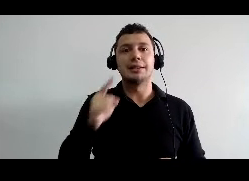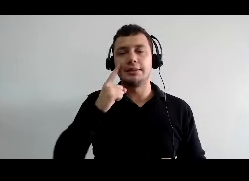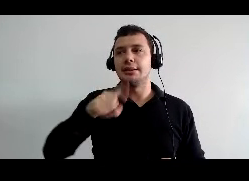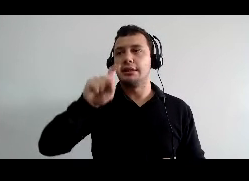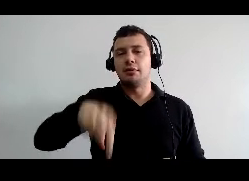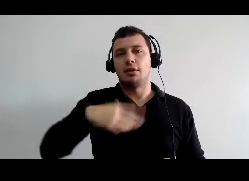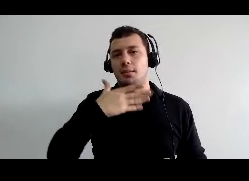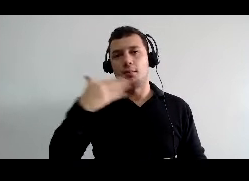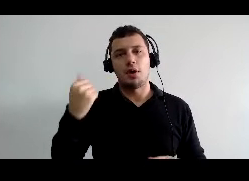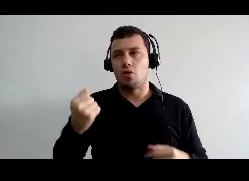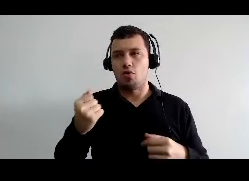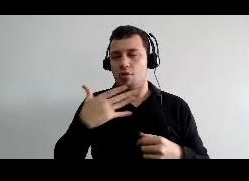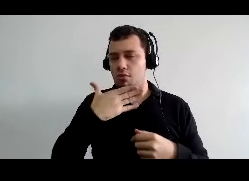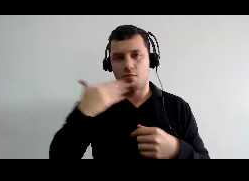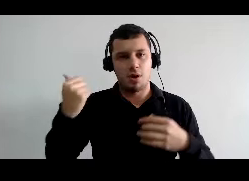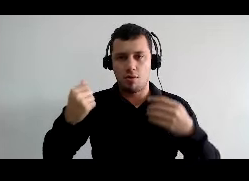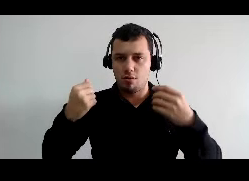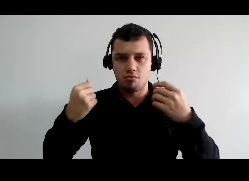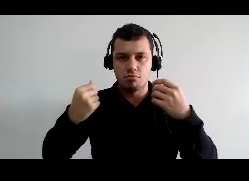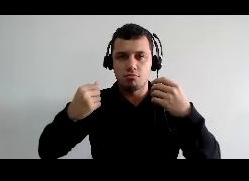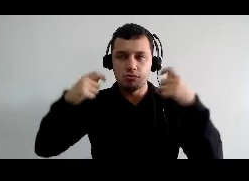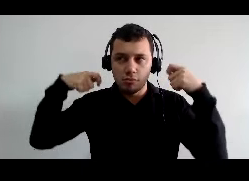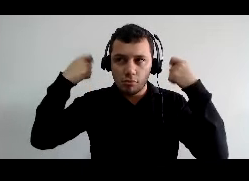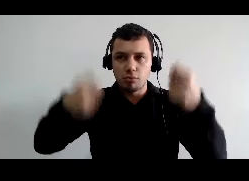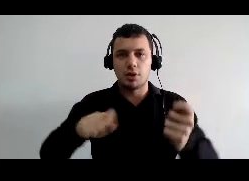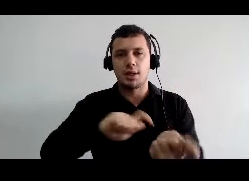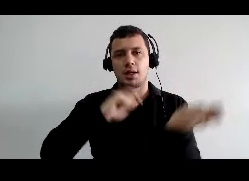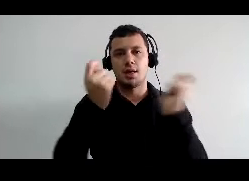y le entreguemos una mascarilla quirúrgica convencional.